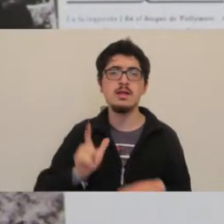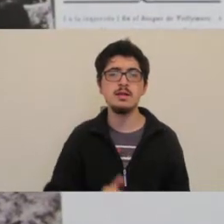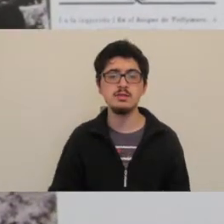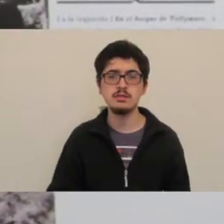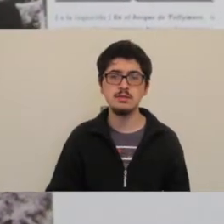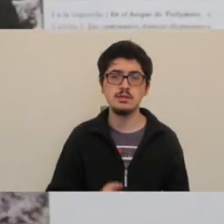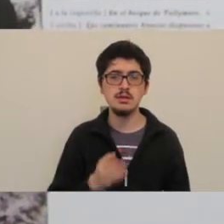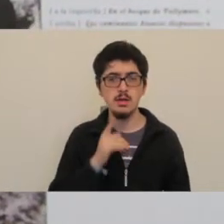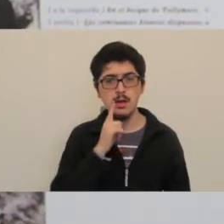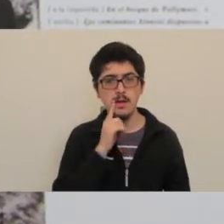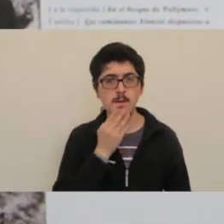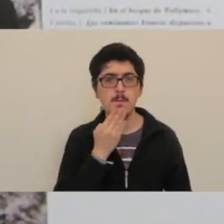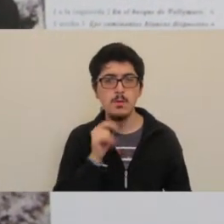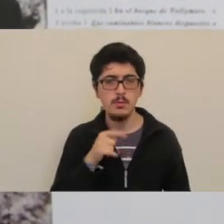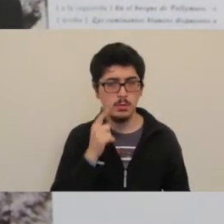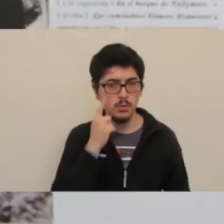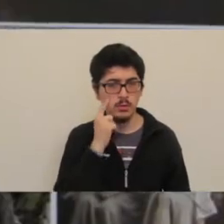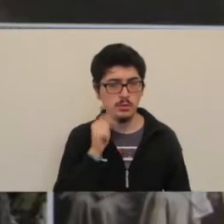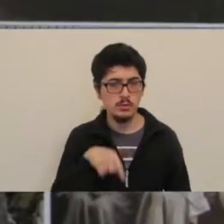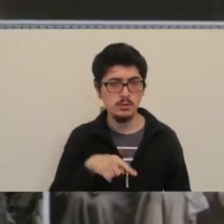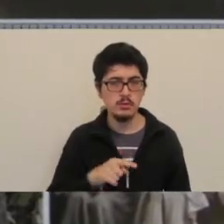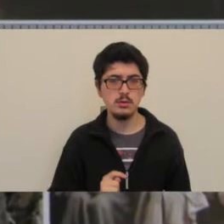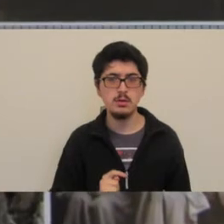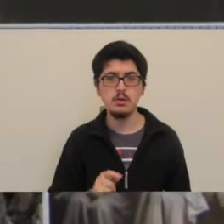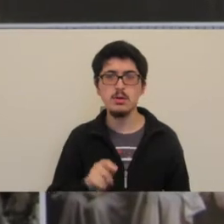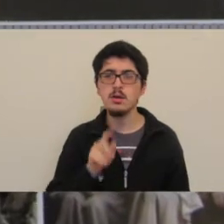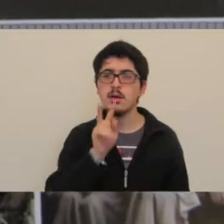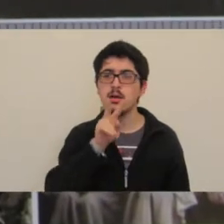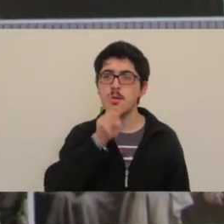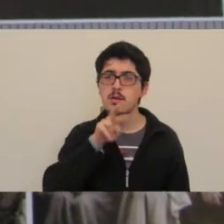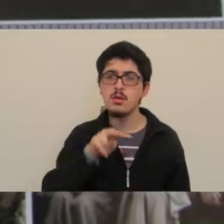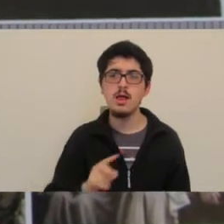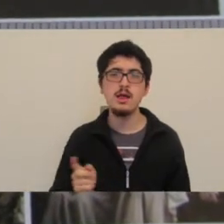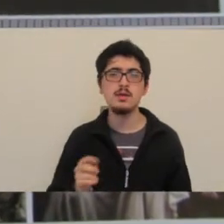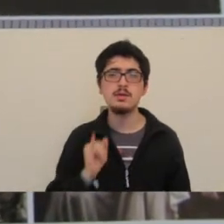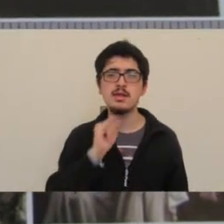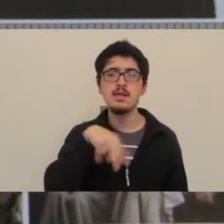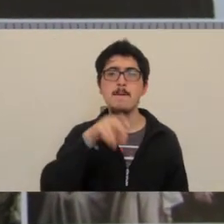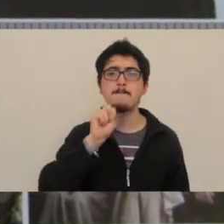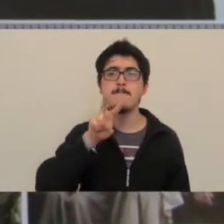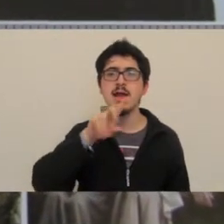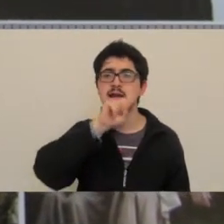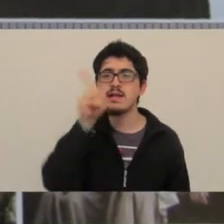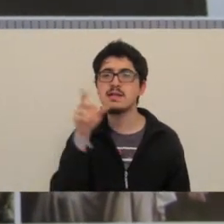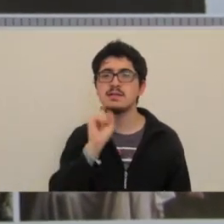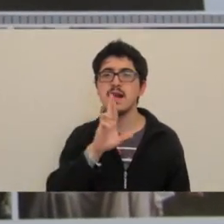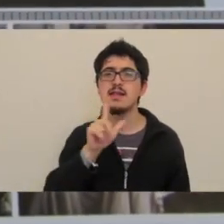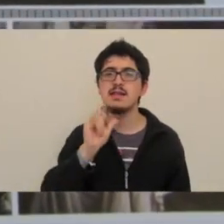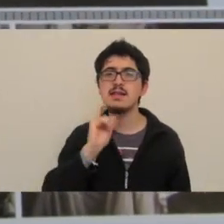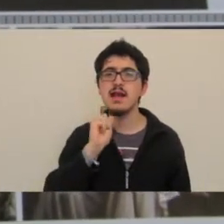locaciones. También podemos hallar descripciones de los vestuarios de los personajes de Invernalia,